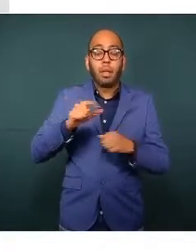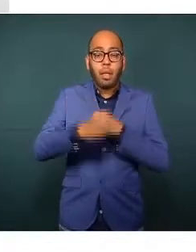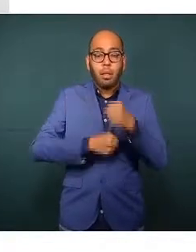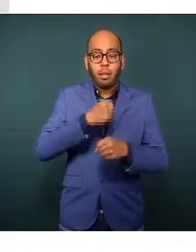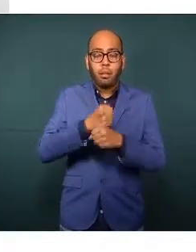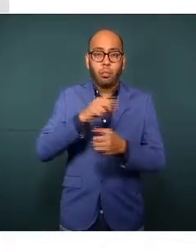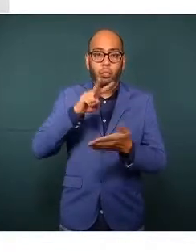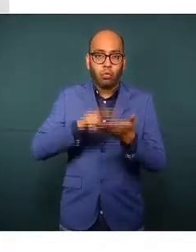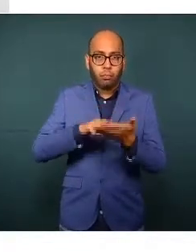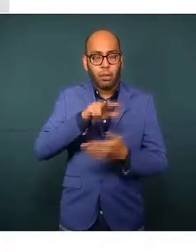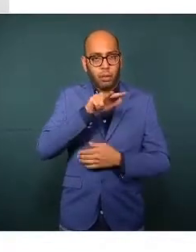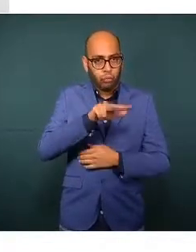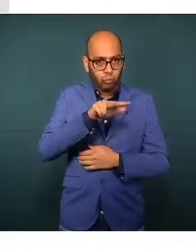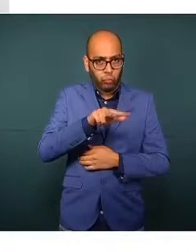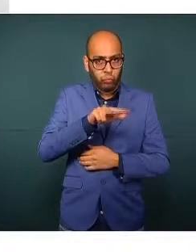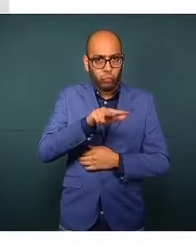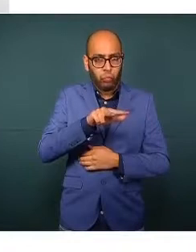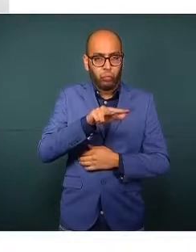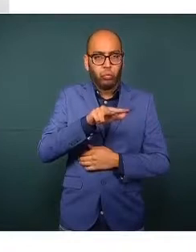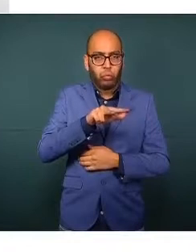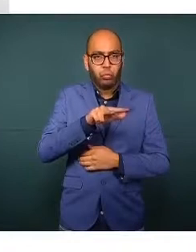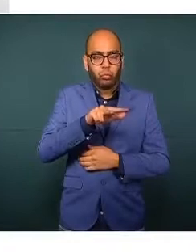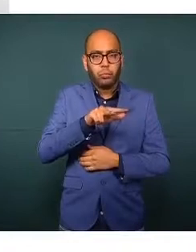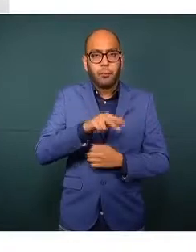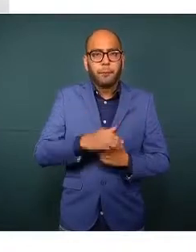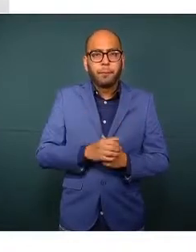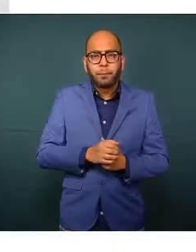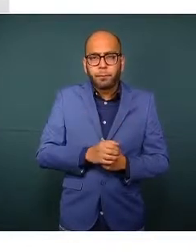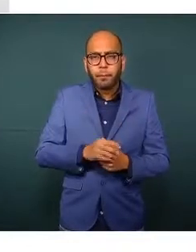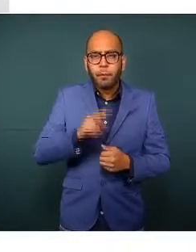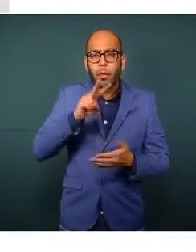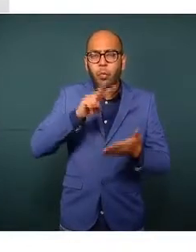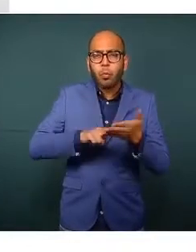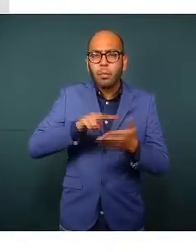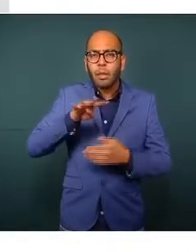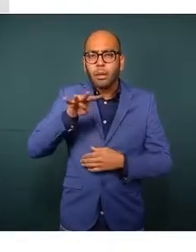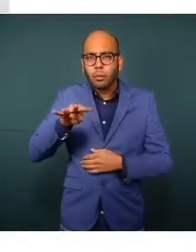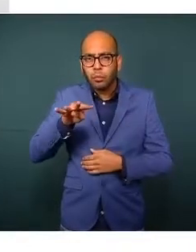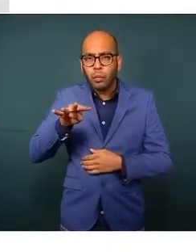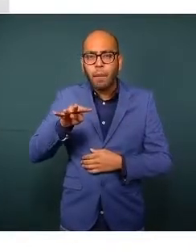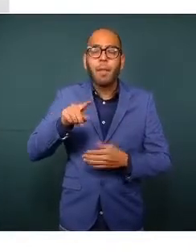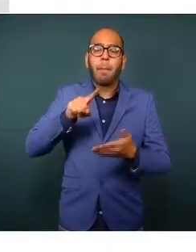2018, 2023 delitos, 2019